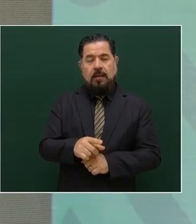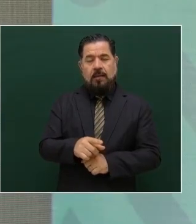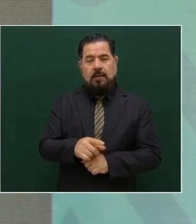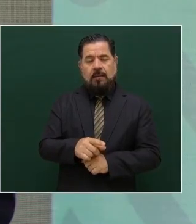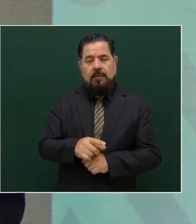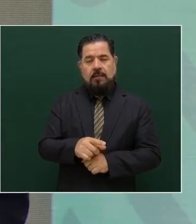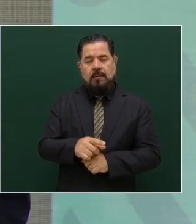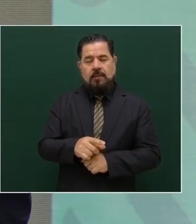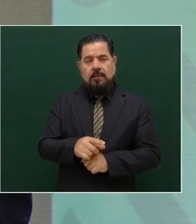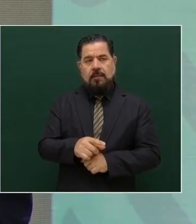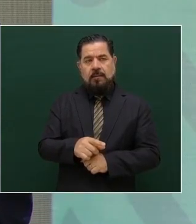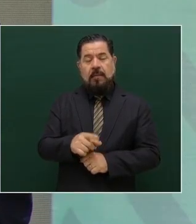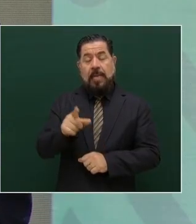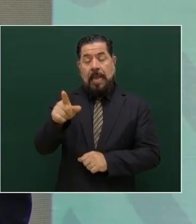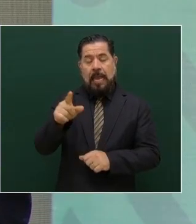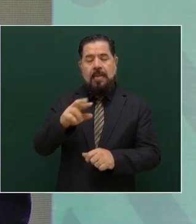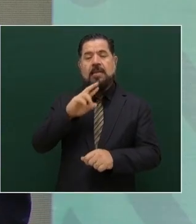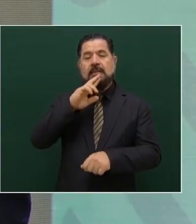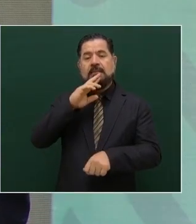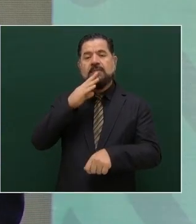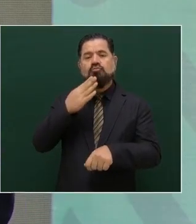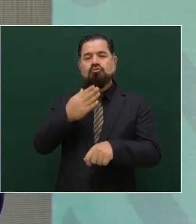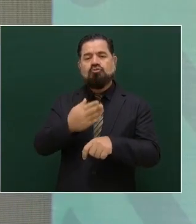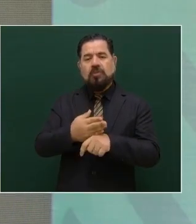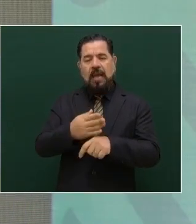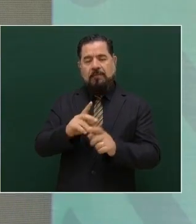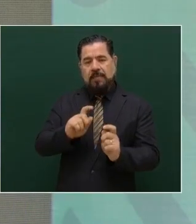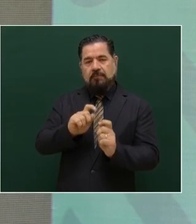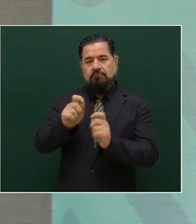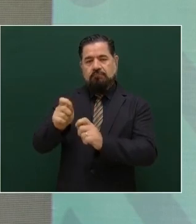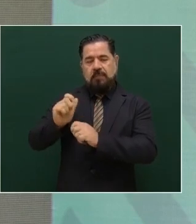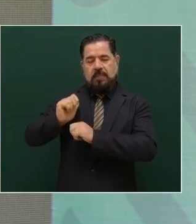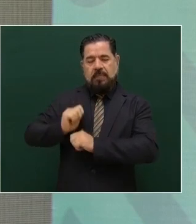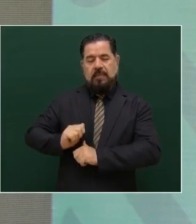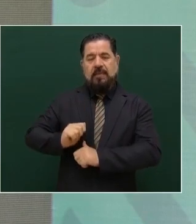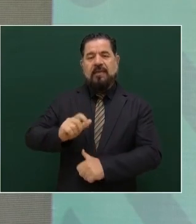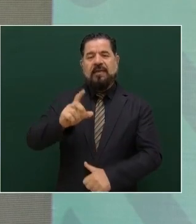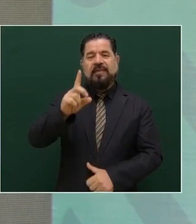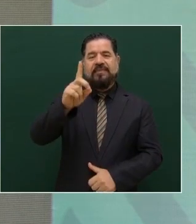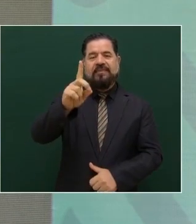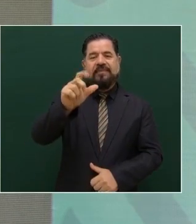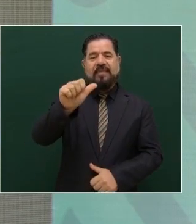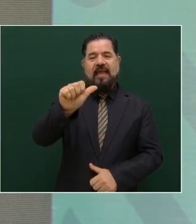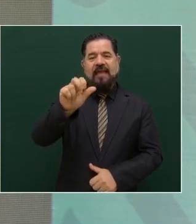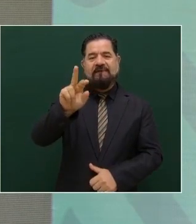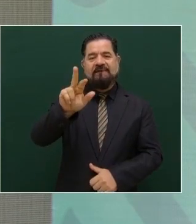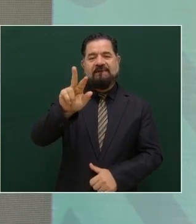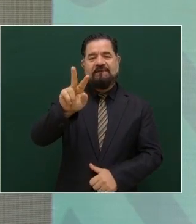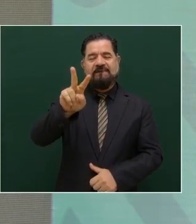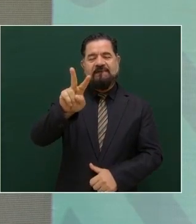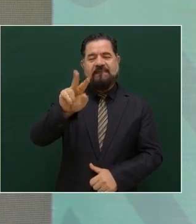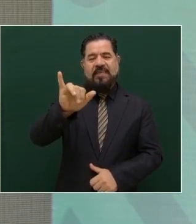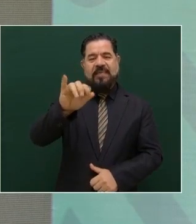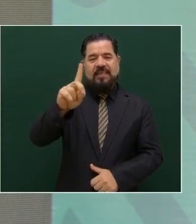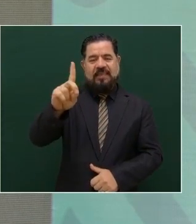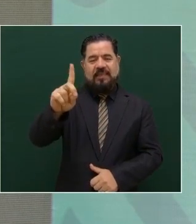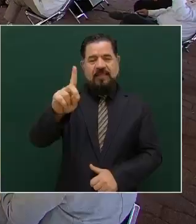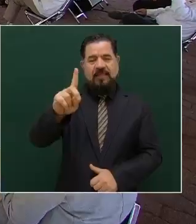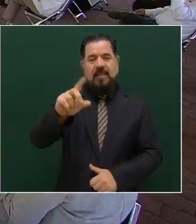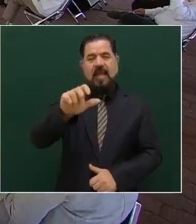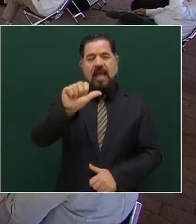responsable David Aguilar Romero, Procurador Federal del